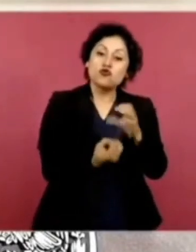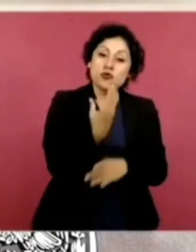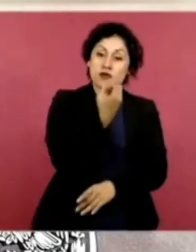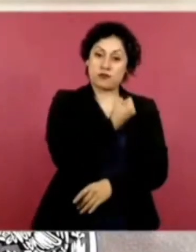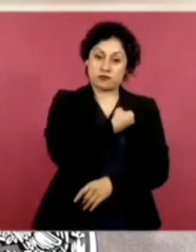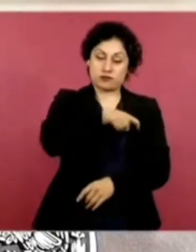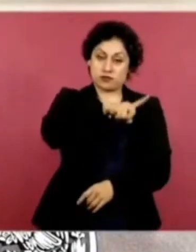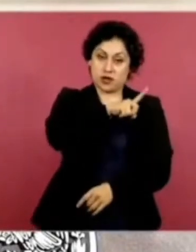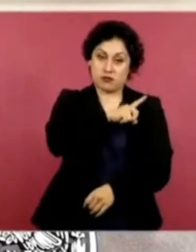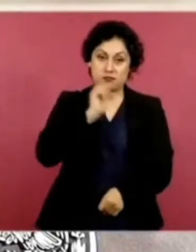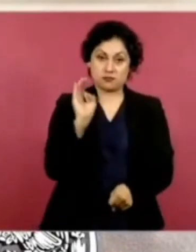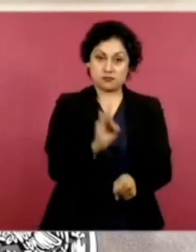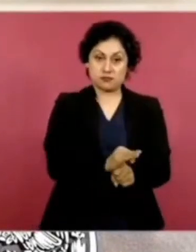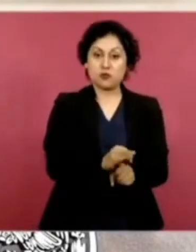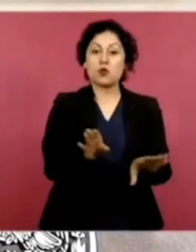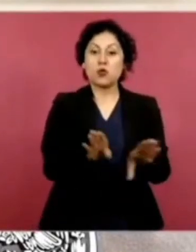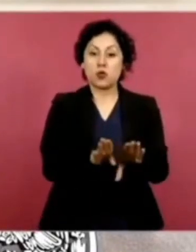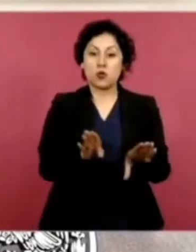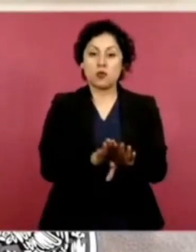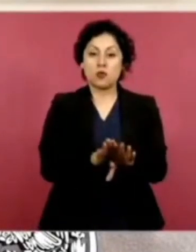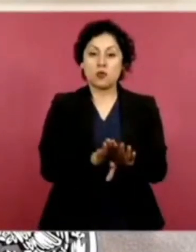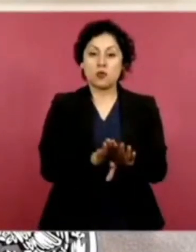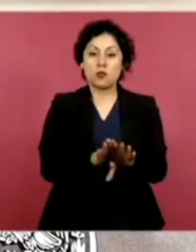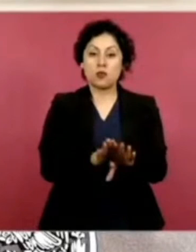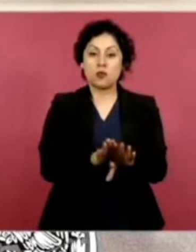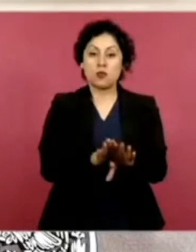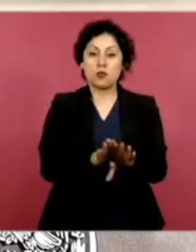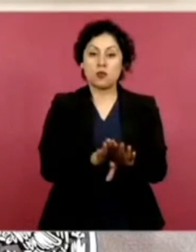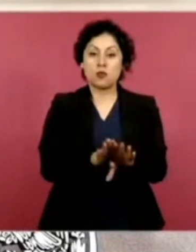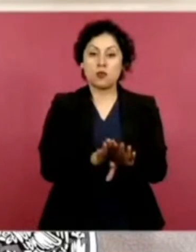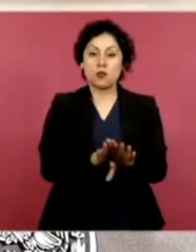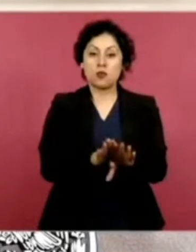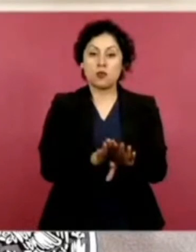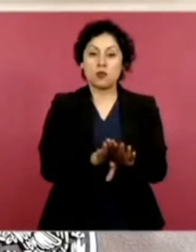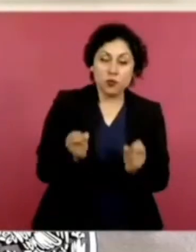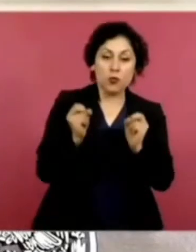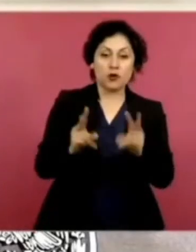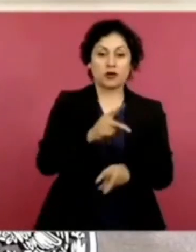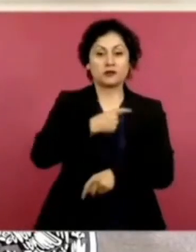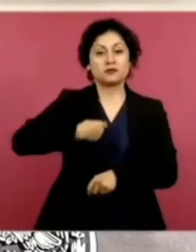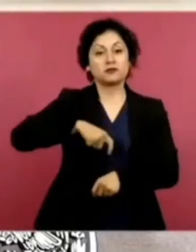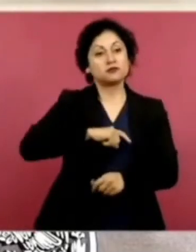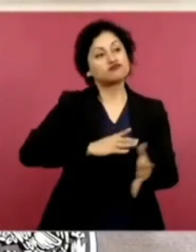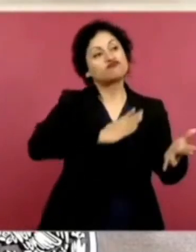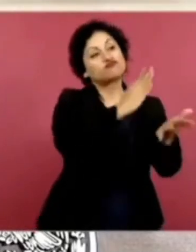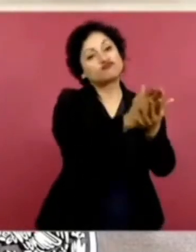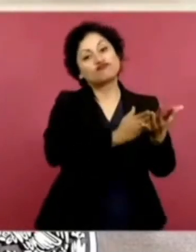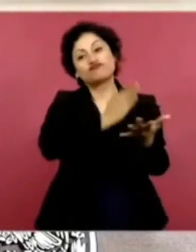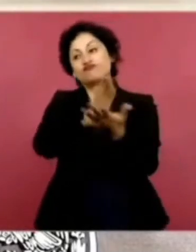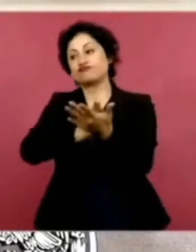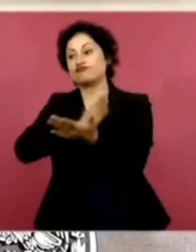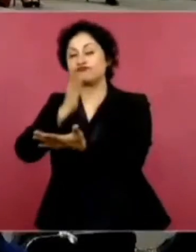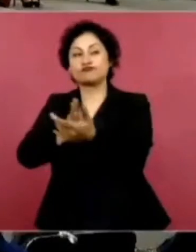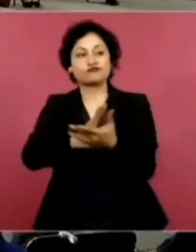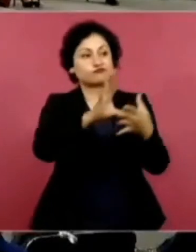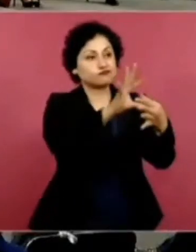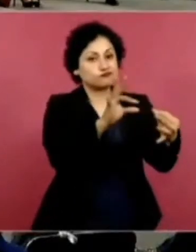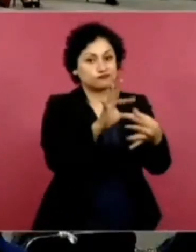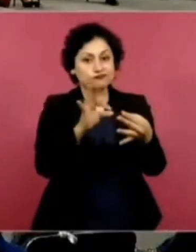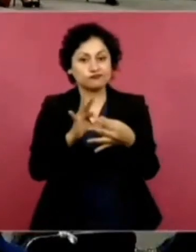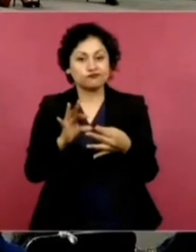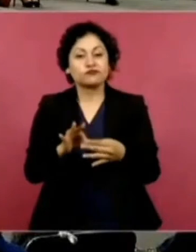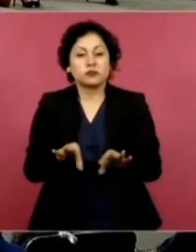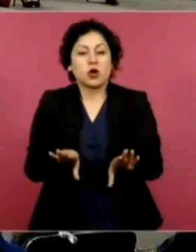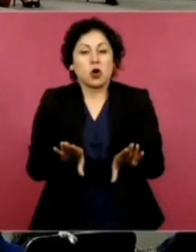un planteamiento a los gobiernos de los estados, hacer diagnósticos, levantamiento de campo para identificar